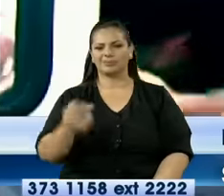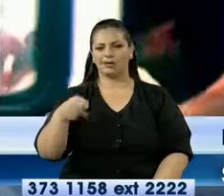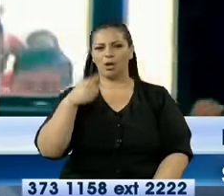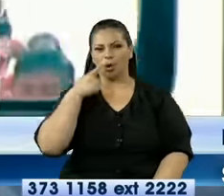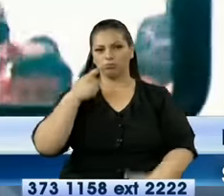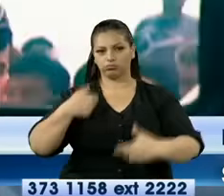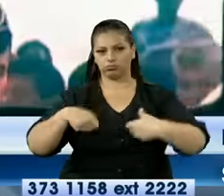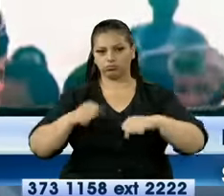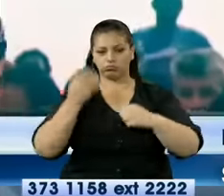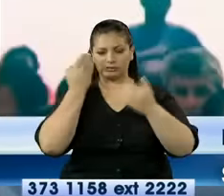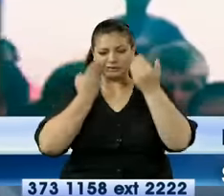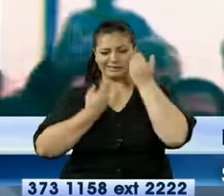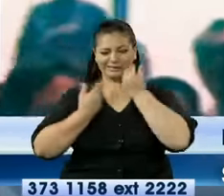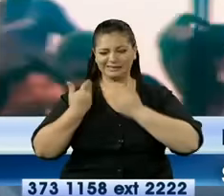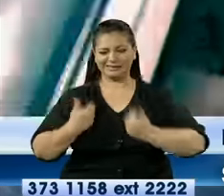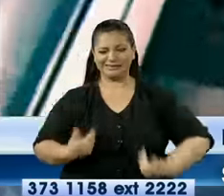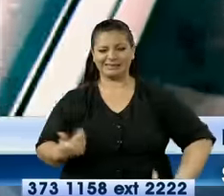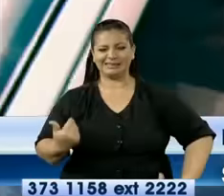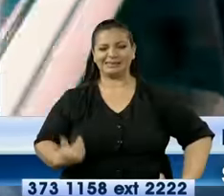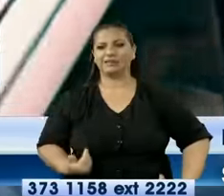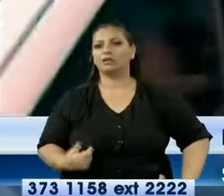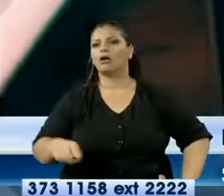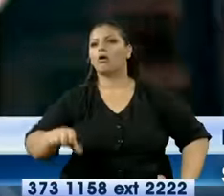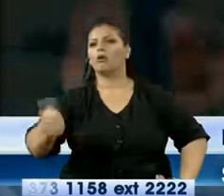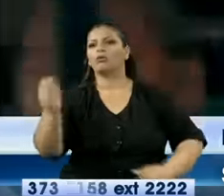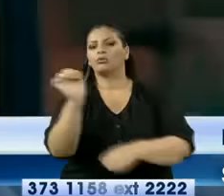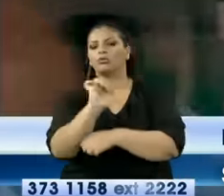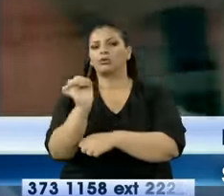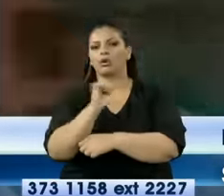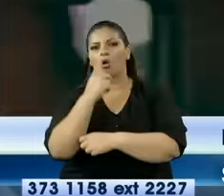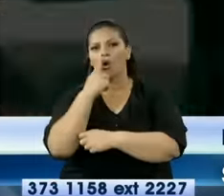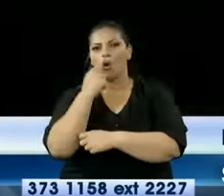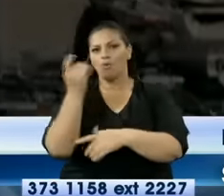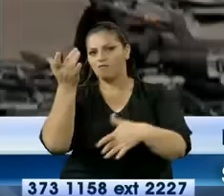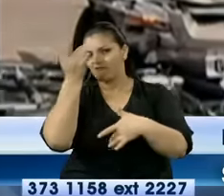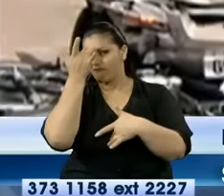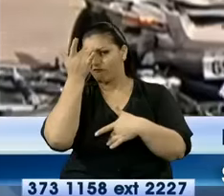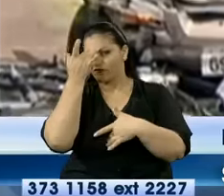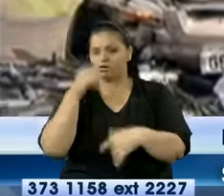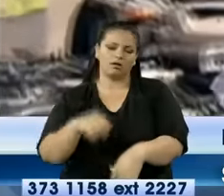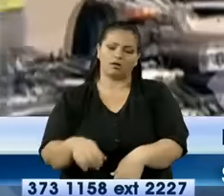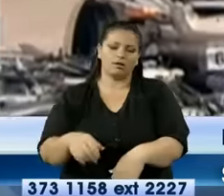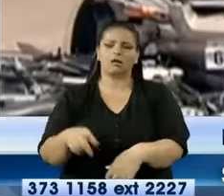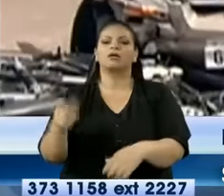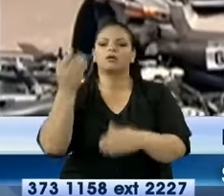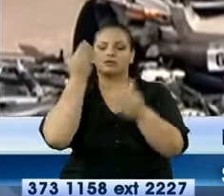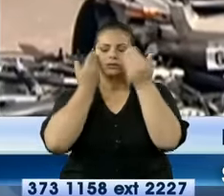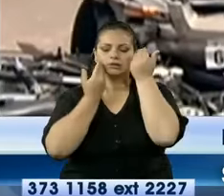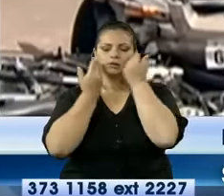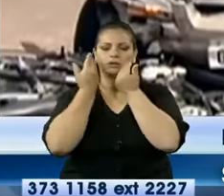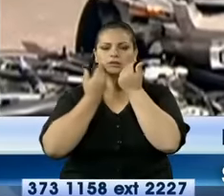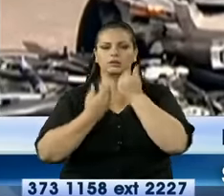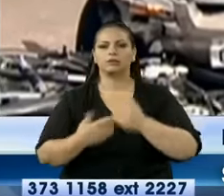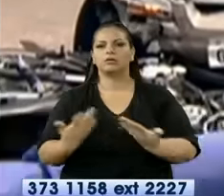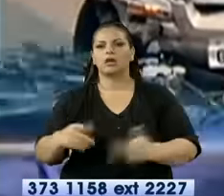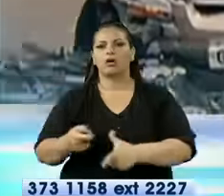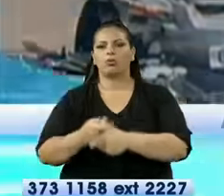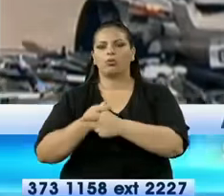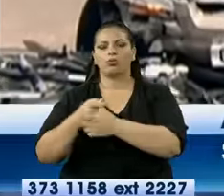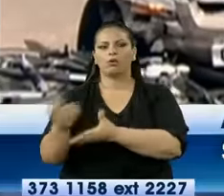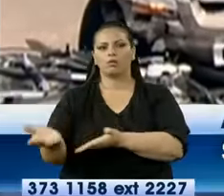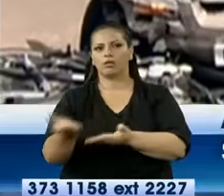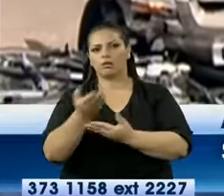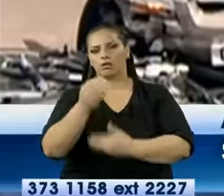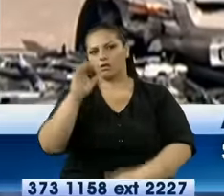rostro, por lo que también fue trasladado hasta una casa de salud. Los dos conductores le fueron trasladados a la clínica para hacerle